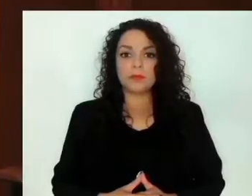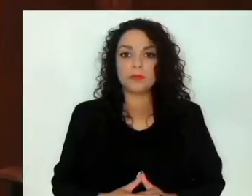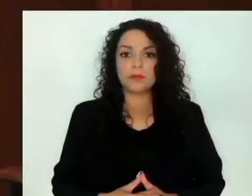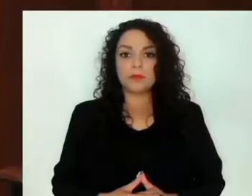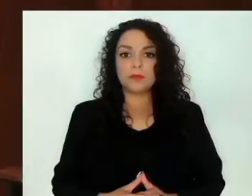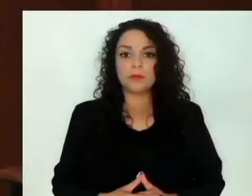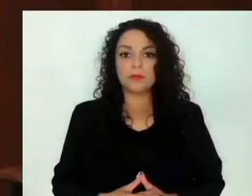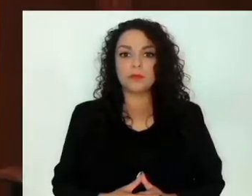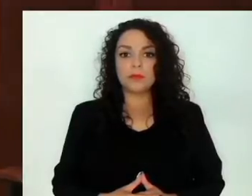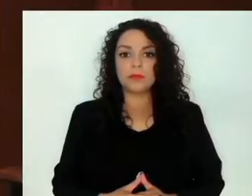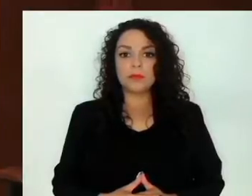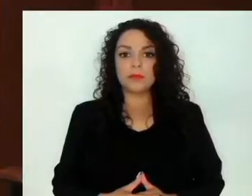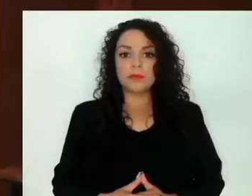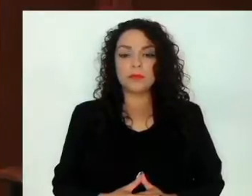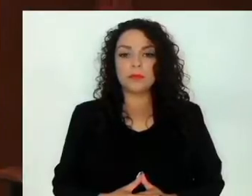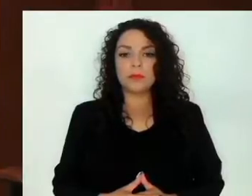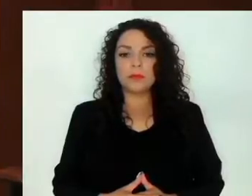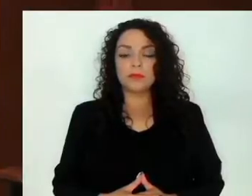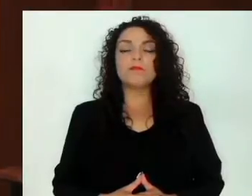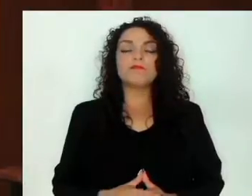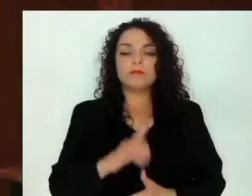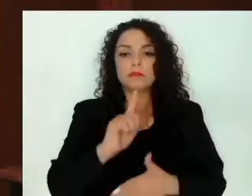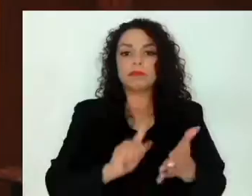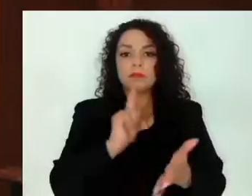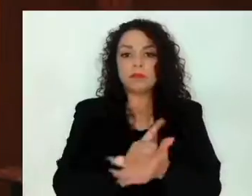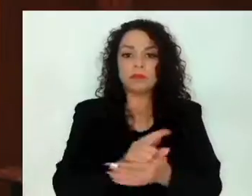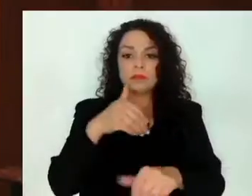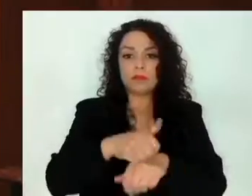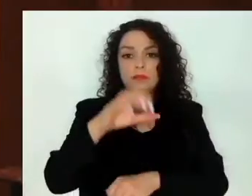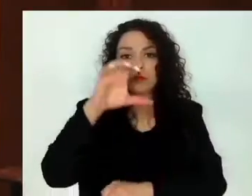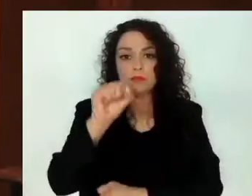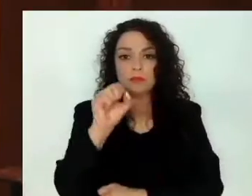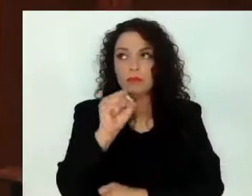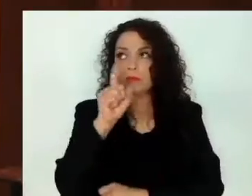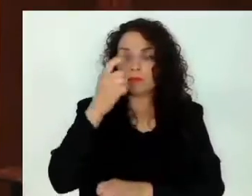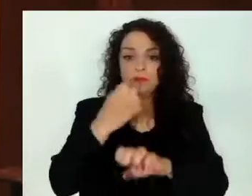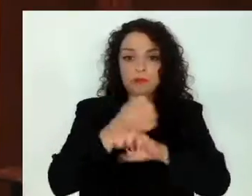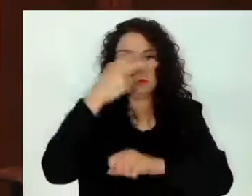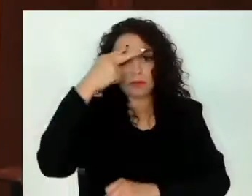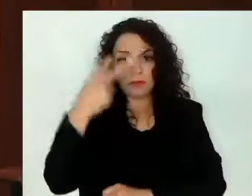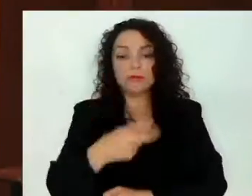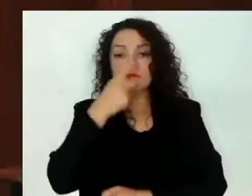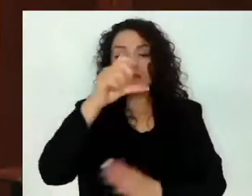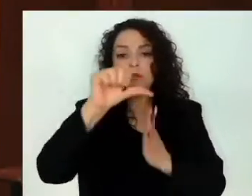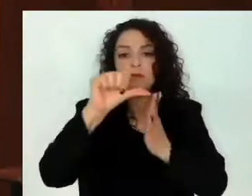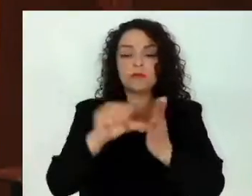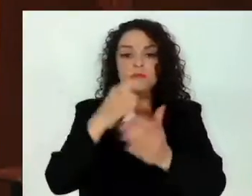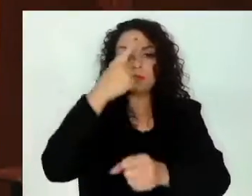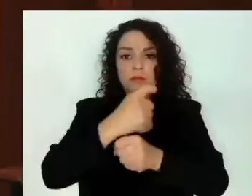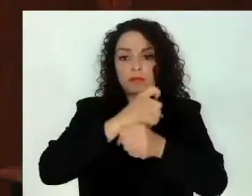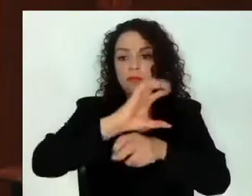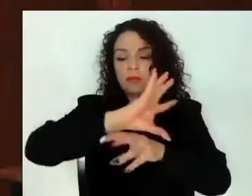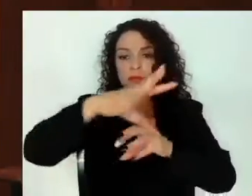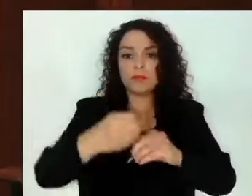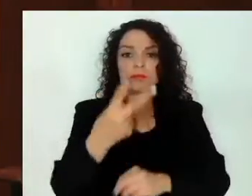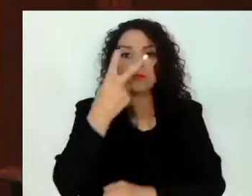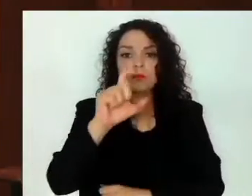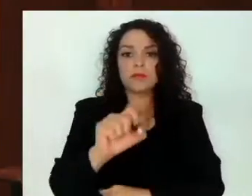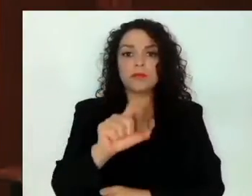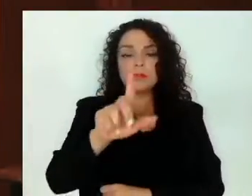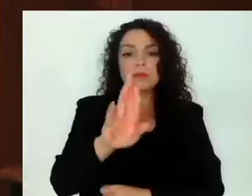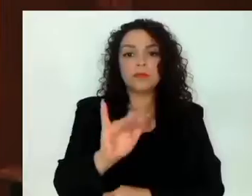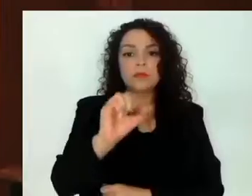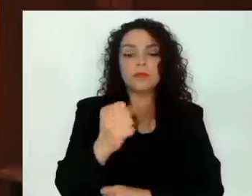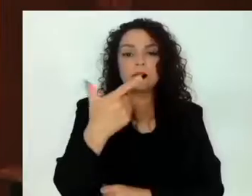La 60ª legislatura del Estado de México decreta, artículo 1, se adiciona al artículo 227 bis del Código Penal del Estado